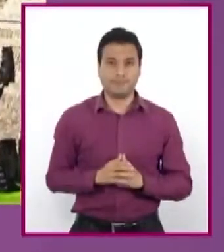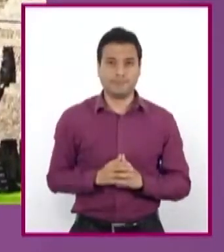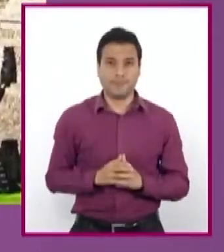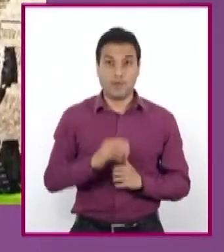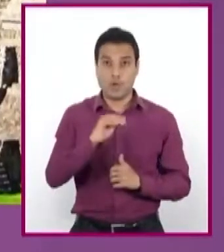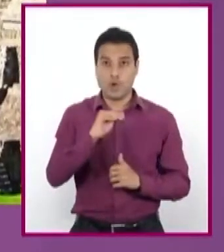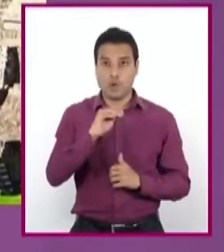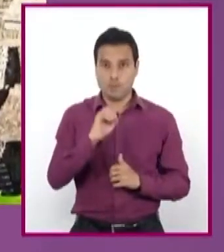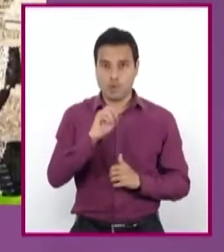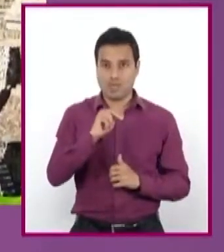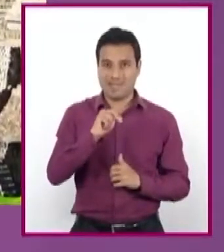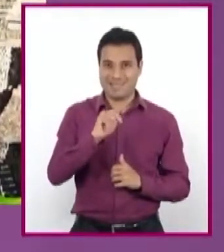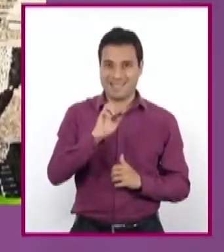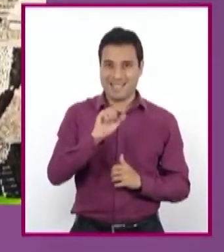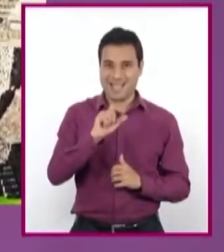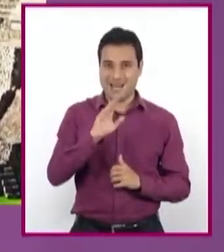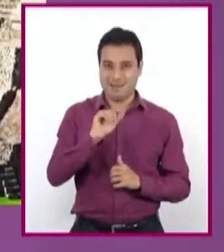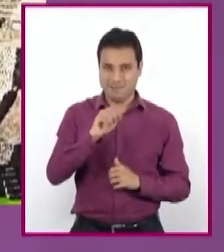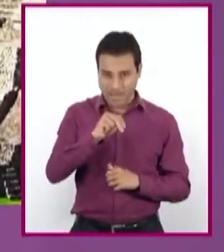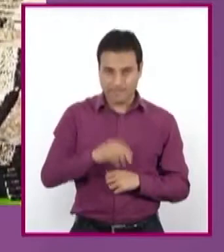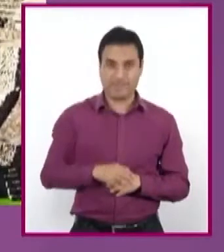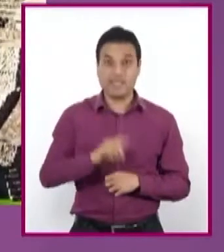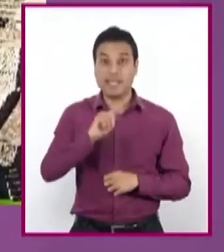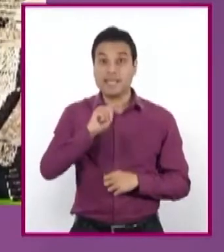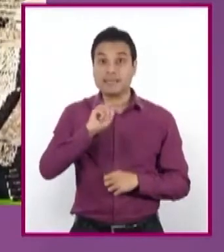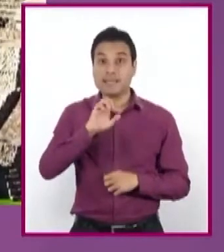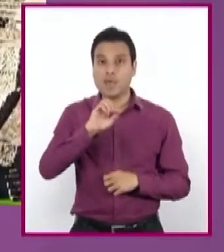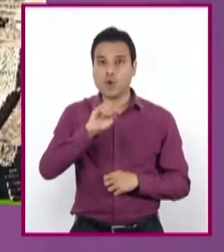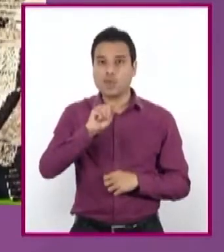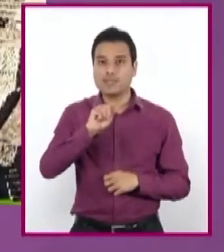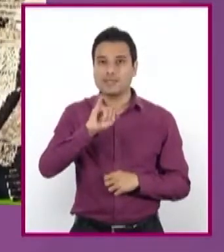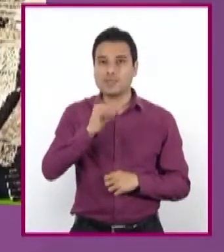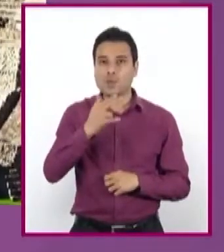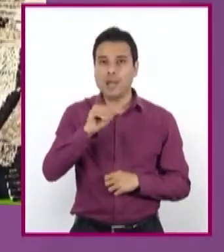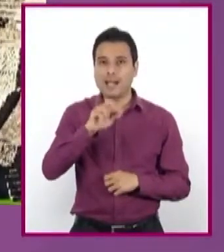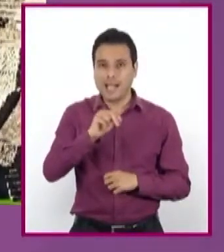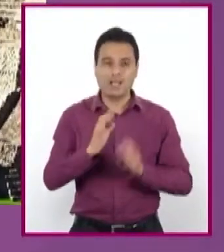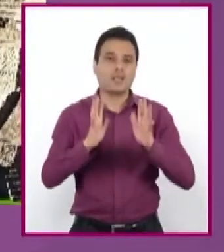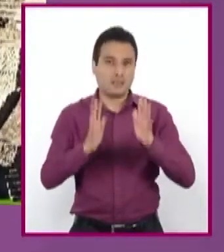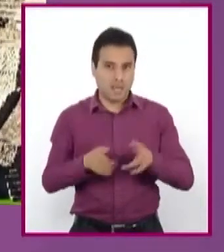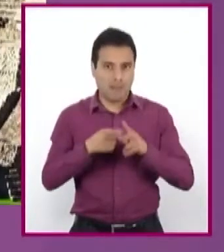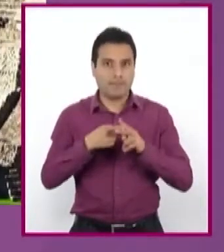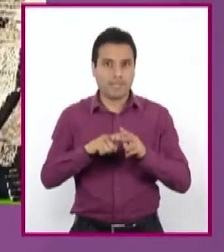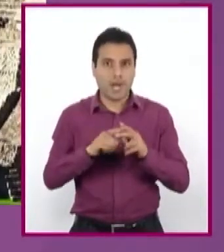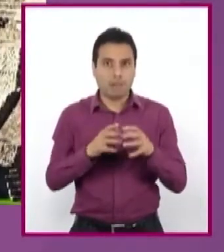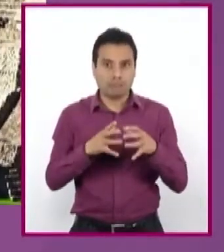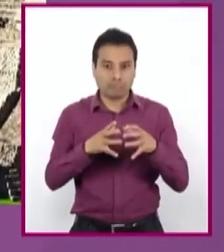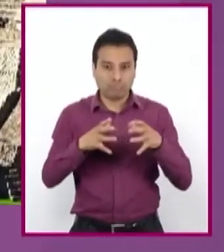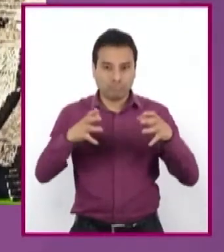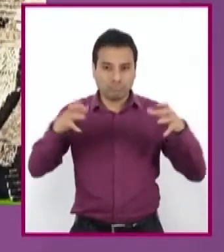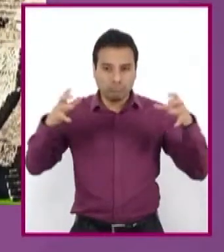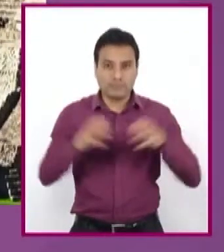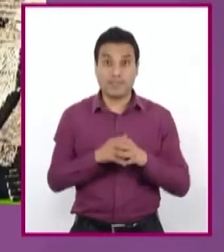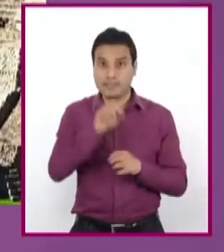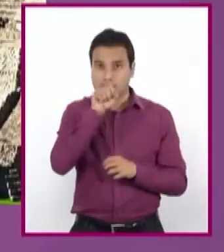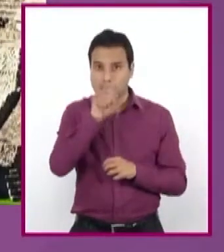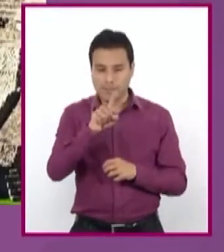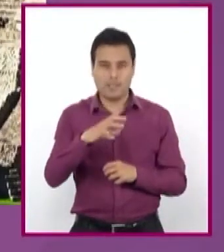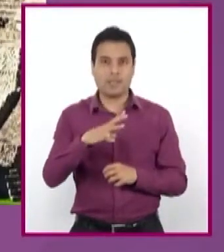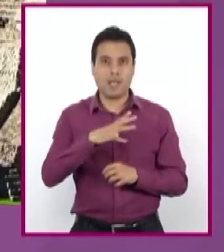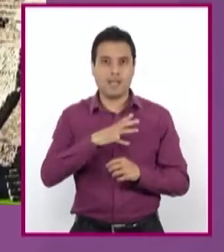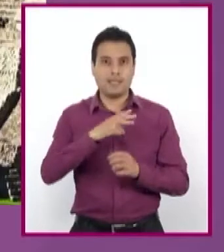Albán y Teotihuacán también comenzaron a desarrollar asentamientos urbanos, así como centros